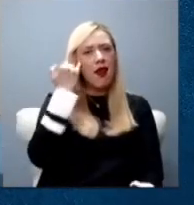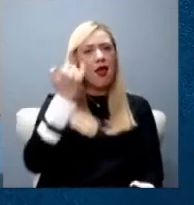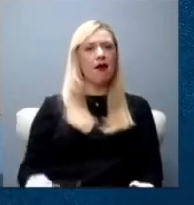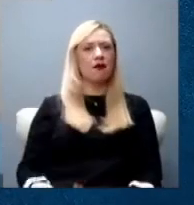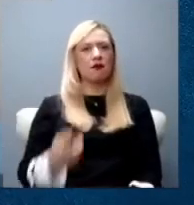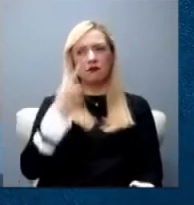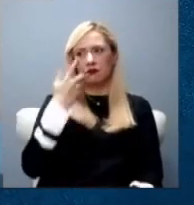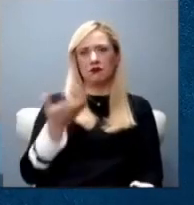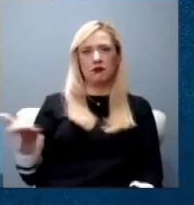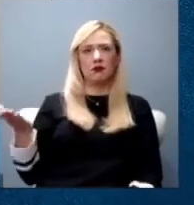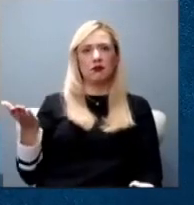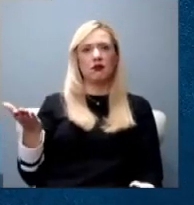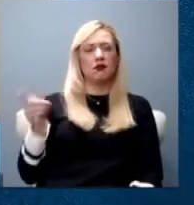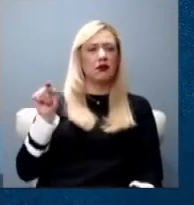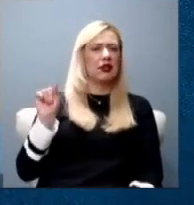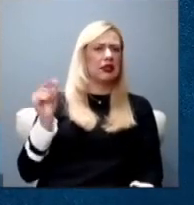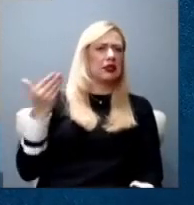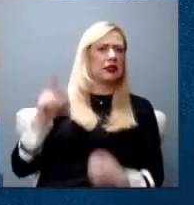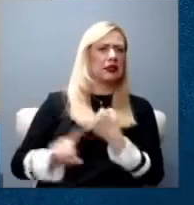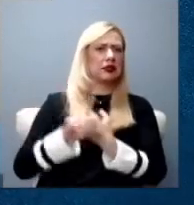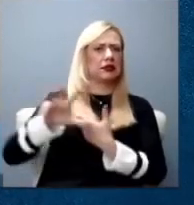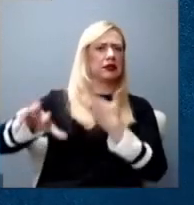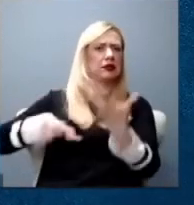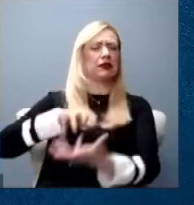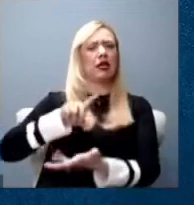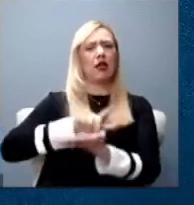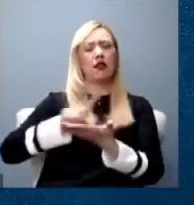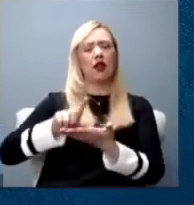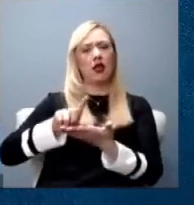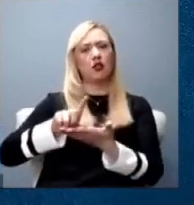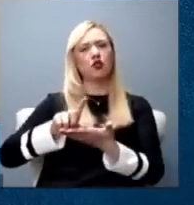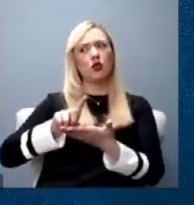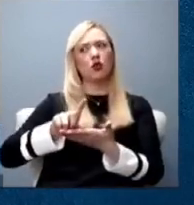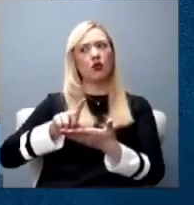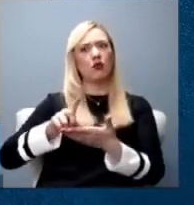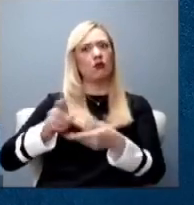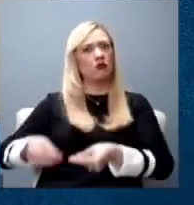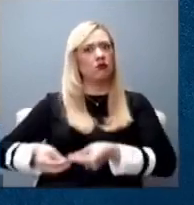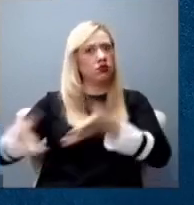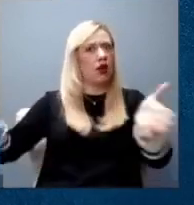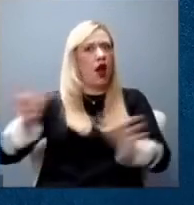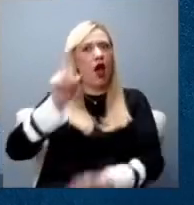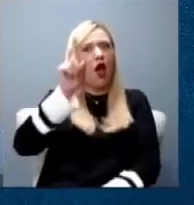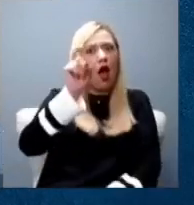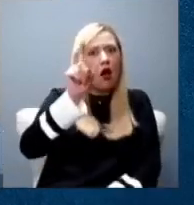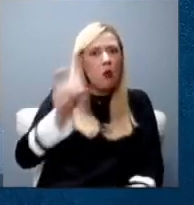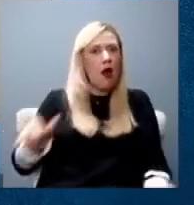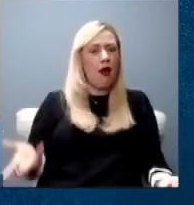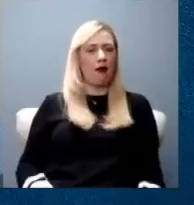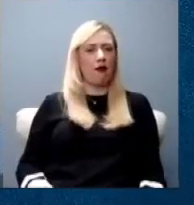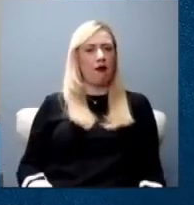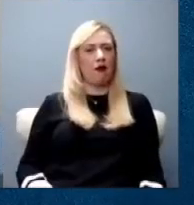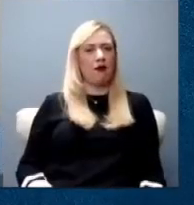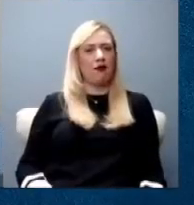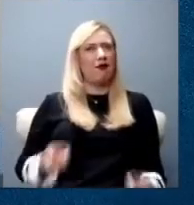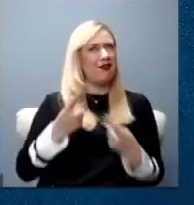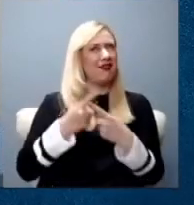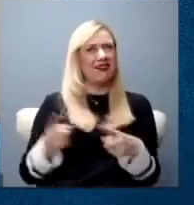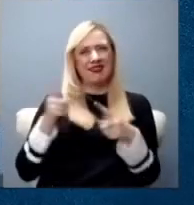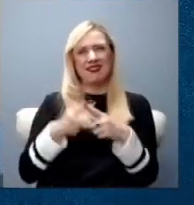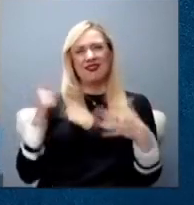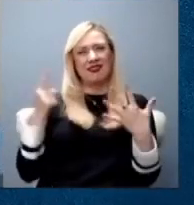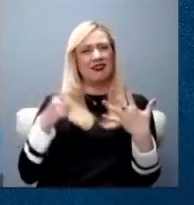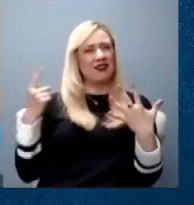La Cajonat, que incluyó también el derecho humano al agua, ¿no? Es decir, una línea jurisprudencial sumamente significativa que